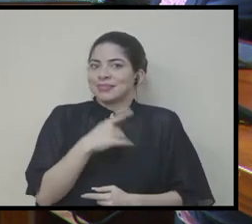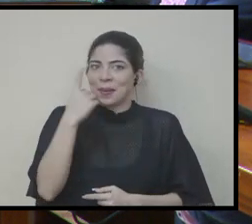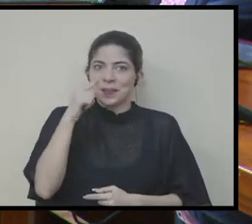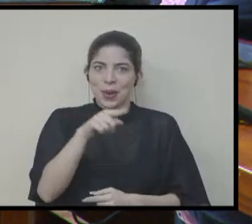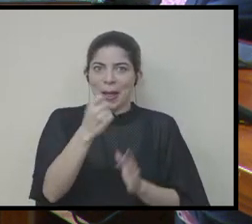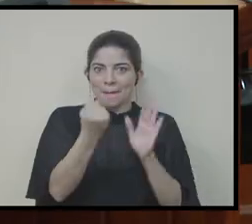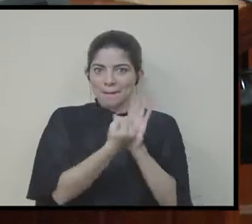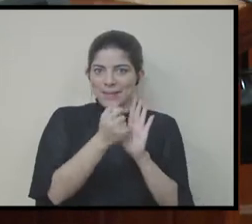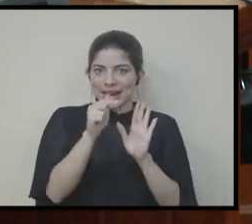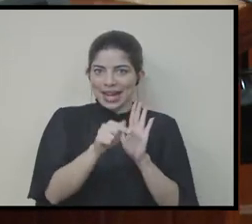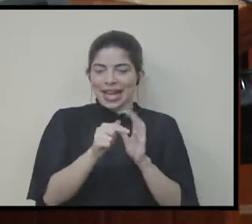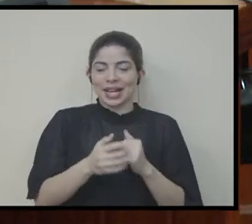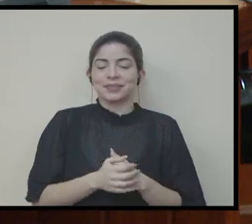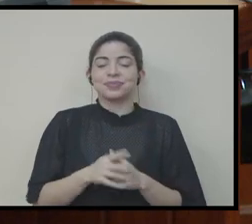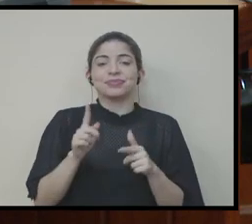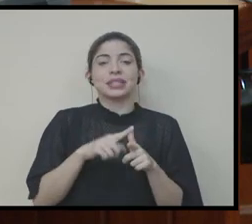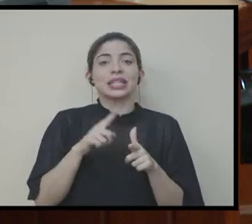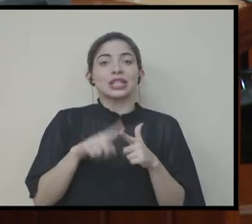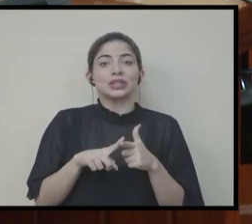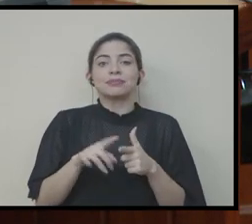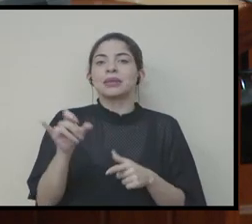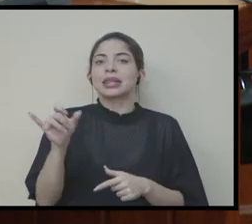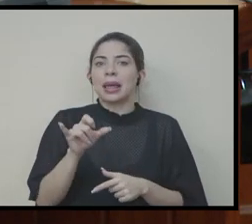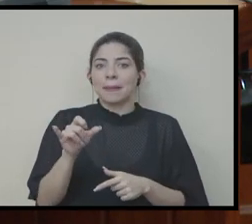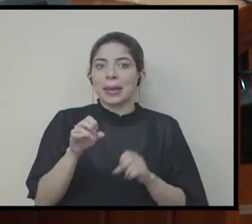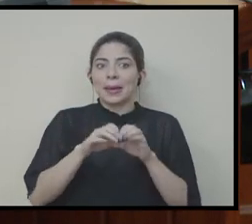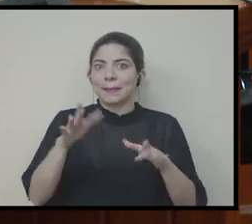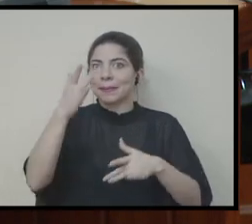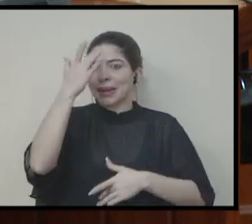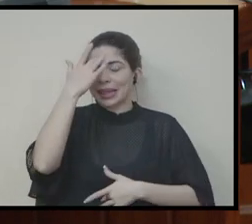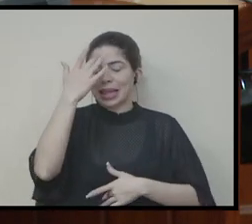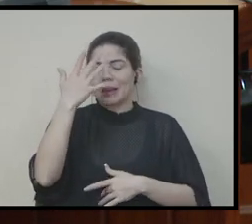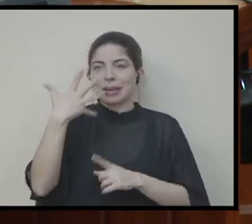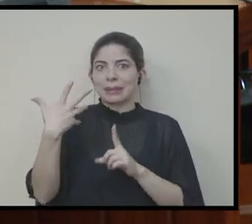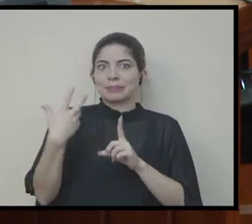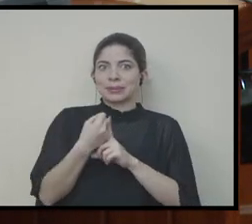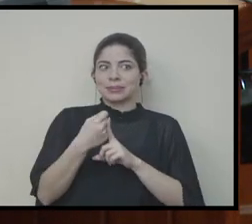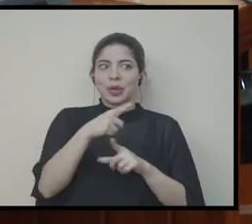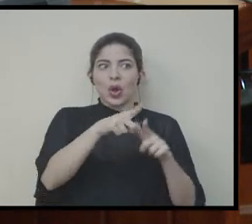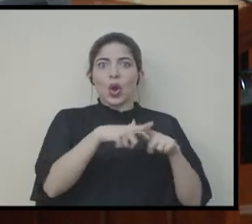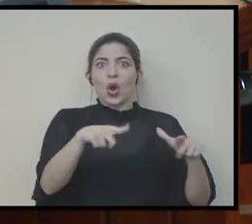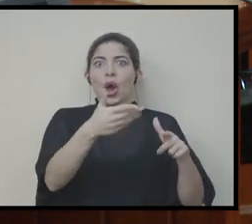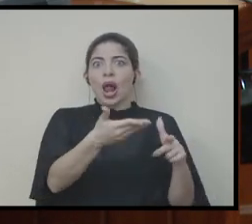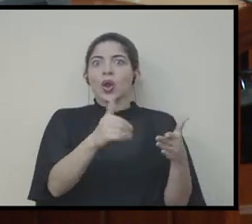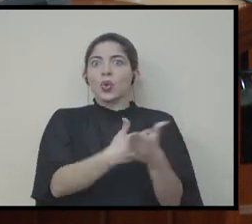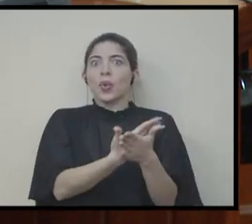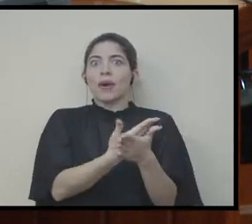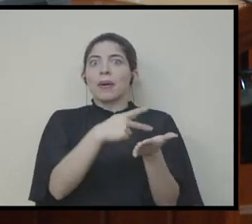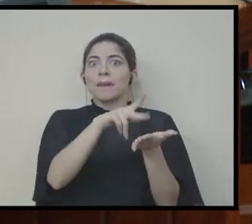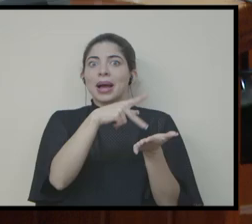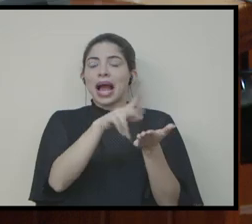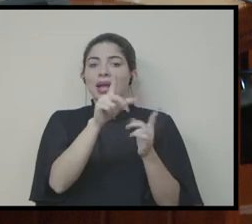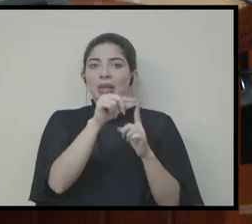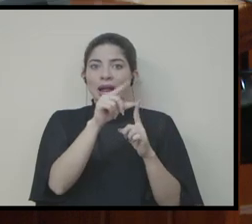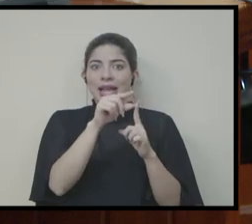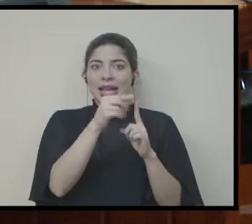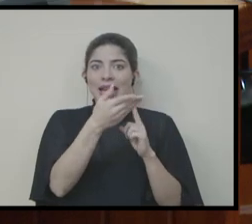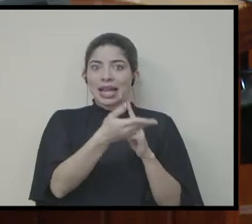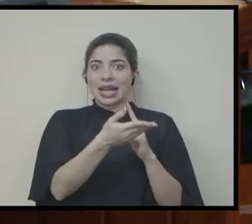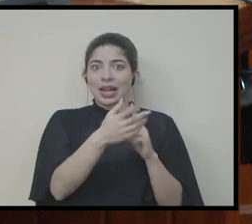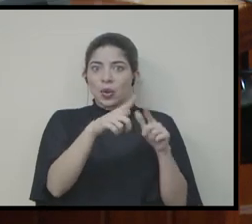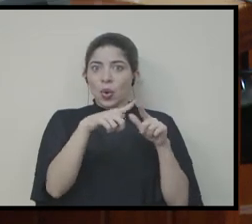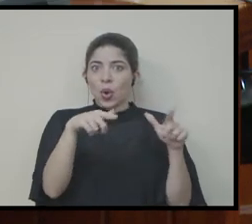por la marca. Entonces, también la pandemia me agarró con un local nuevo, pagando un alquiler de un